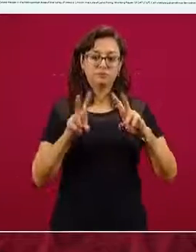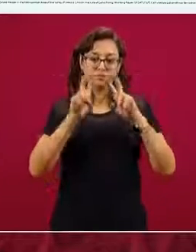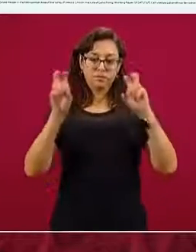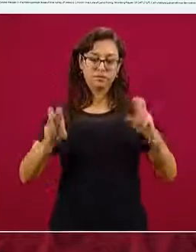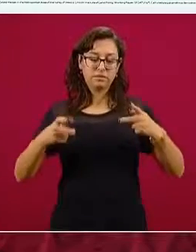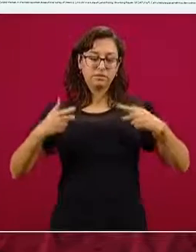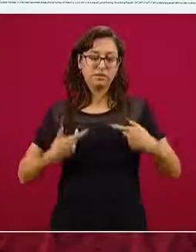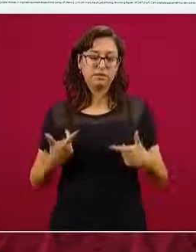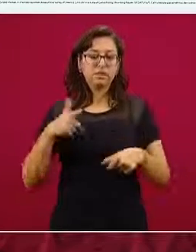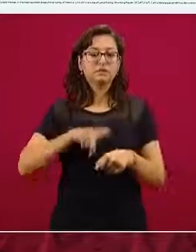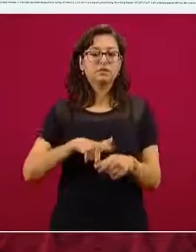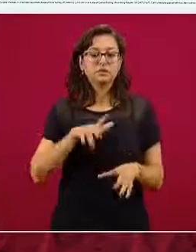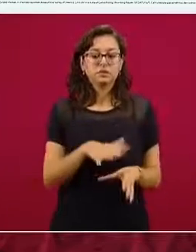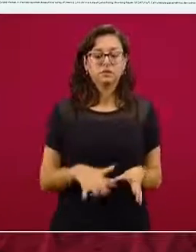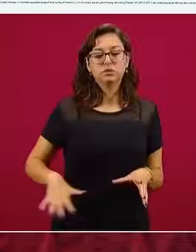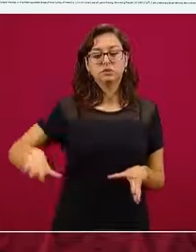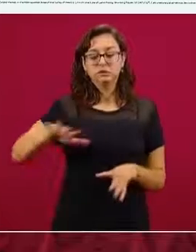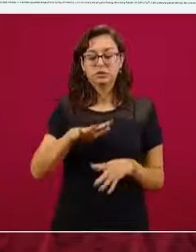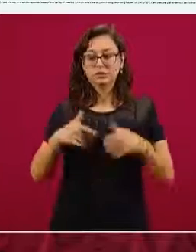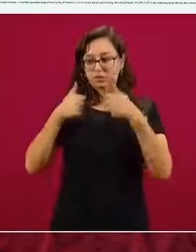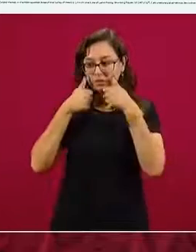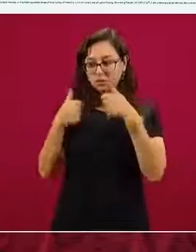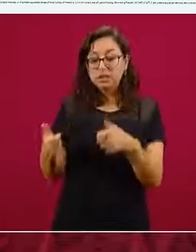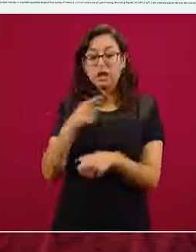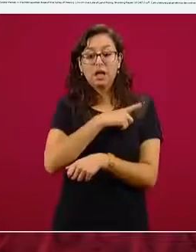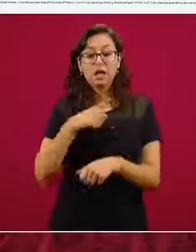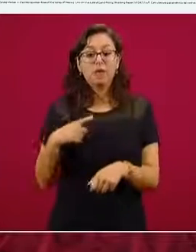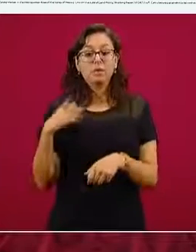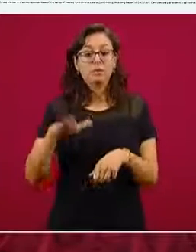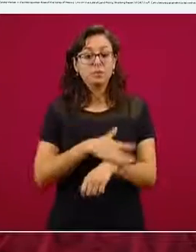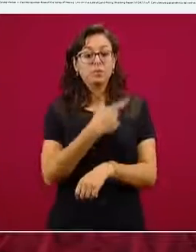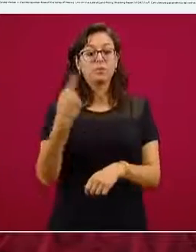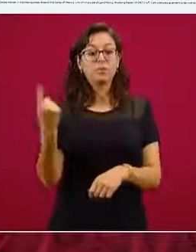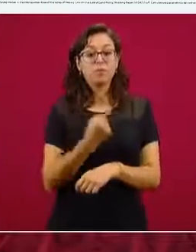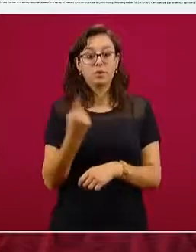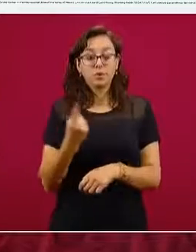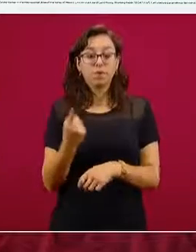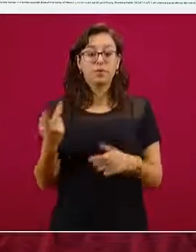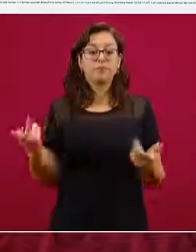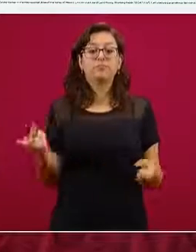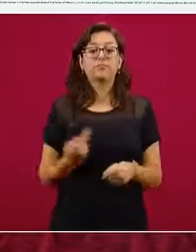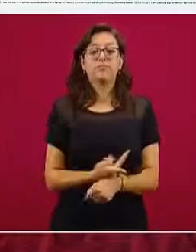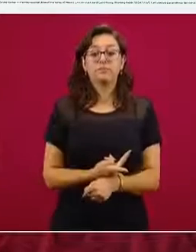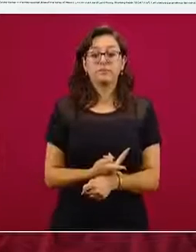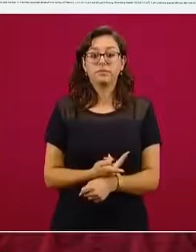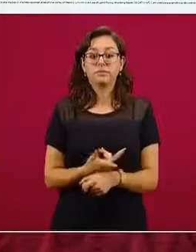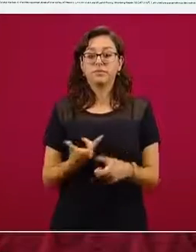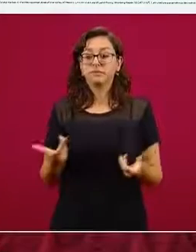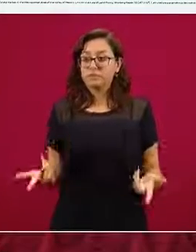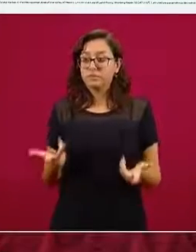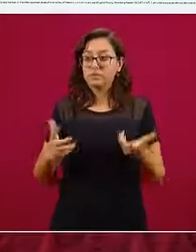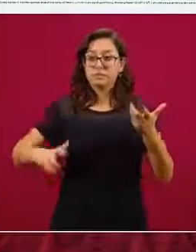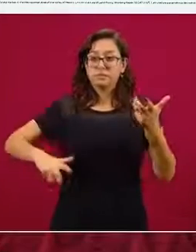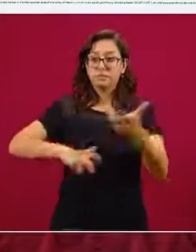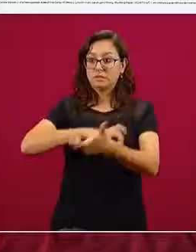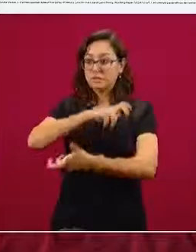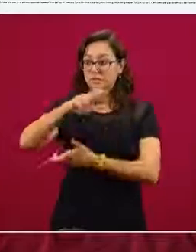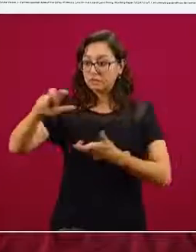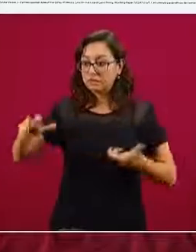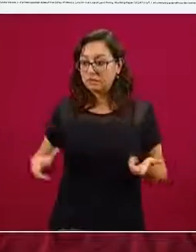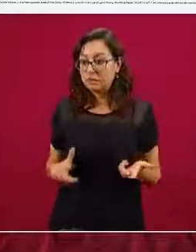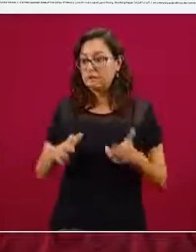a nivel social, porque al final, cuando ocurre un desastre, el Estado es quien tiene que entrar